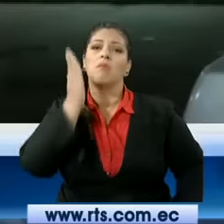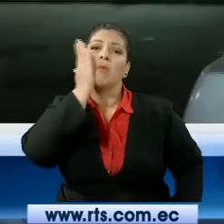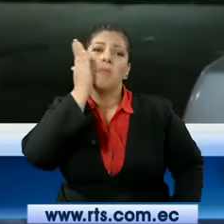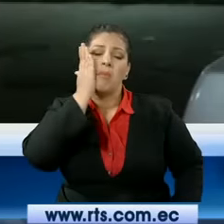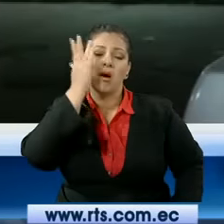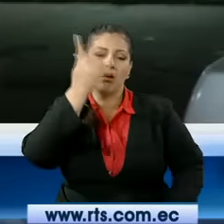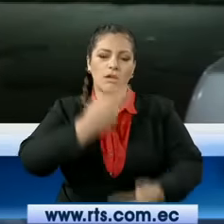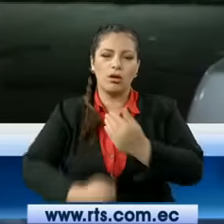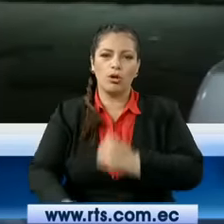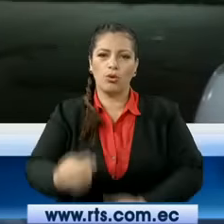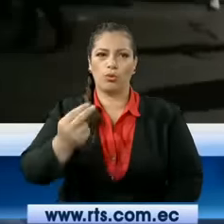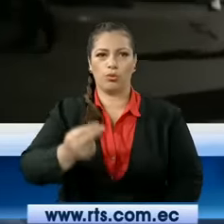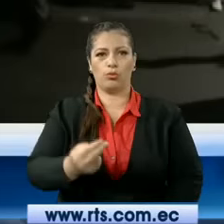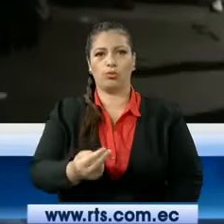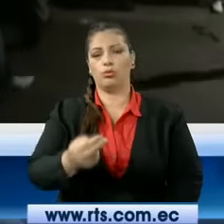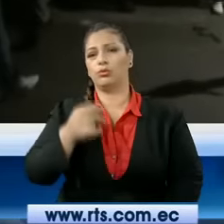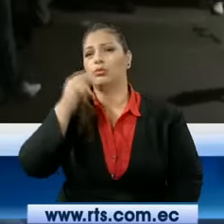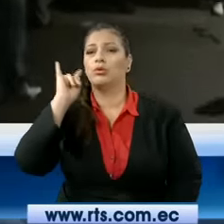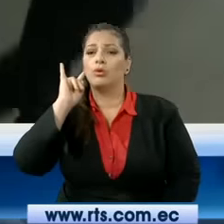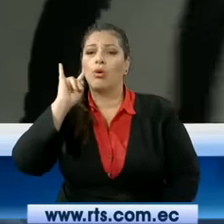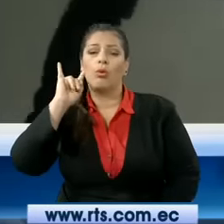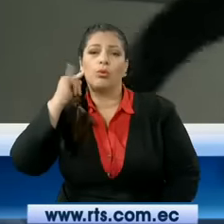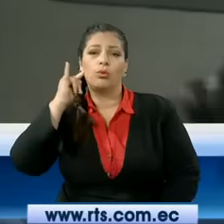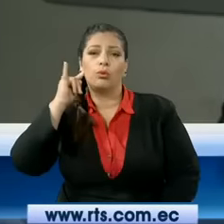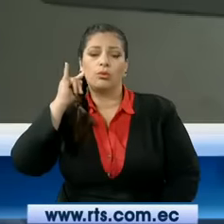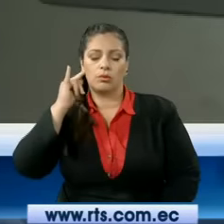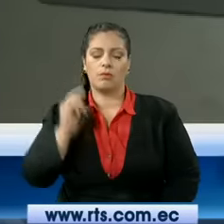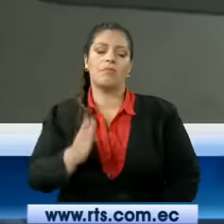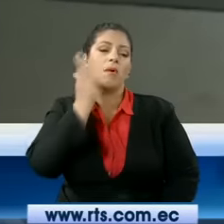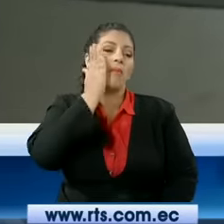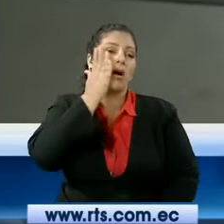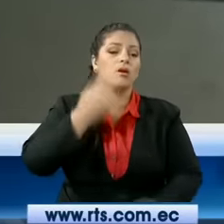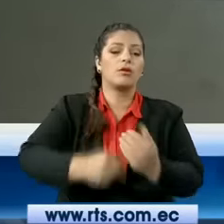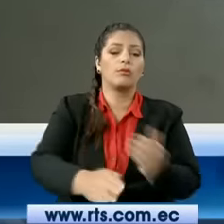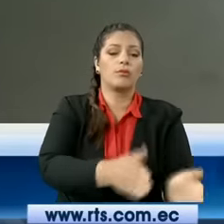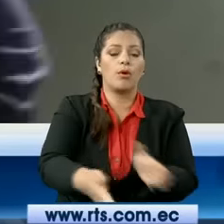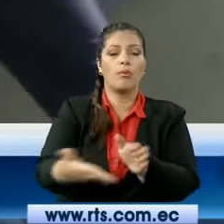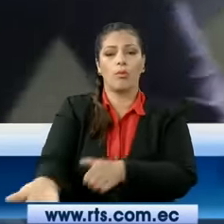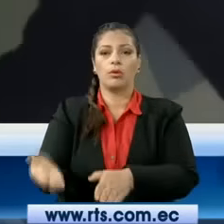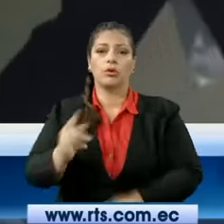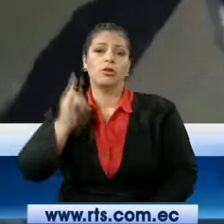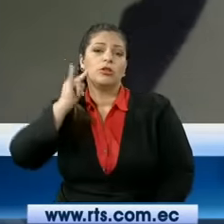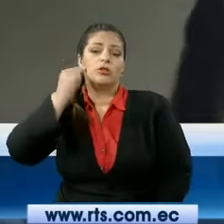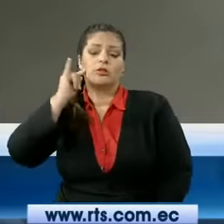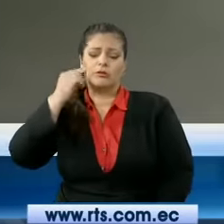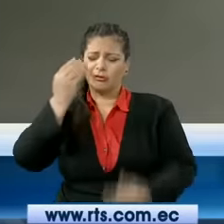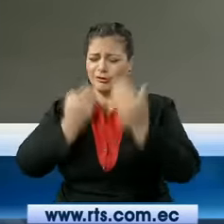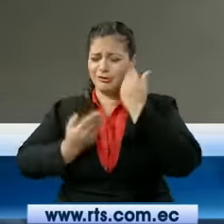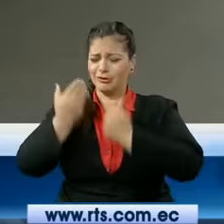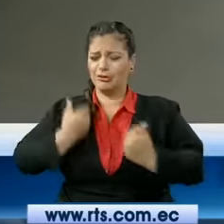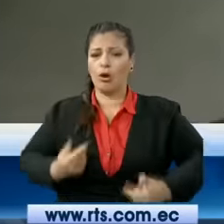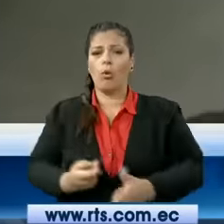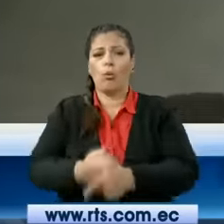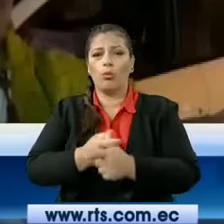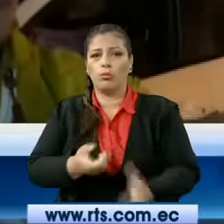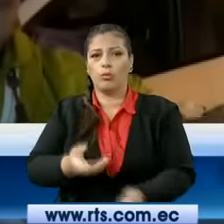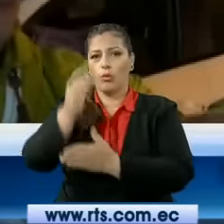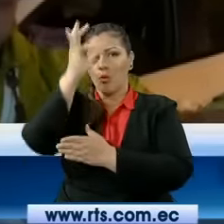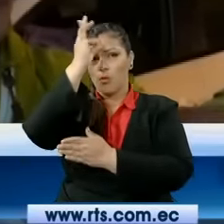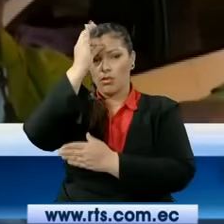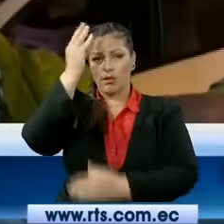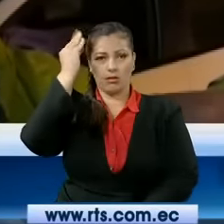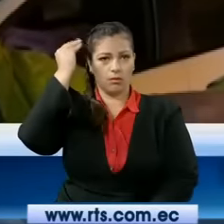Una niña se debate entre la vida y la muerte en el Hospital General Docente de Riobamba, hasta donde llegaron los heridos. La